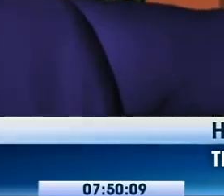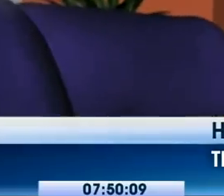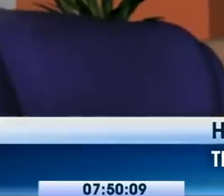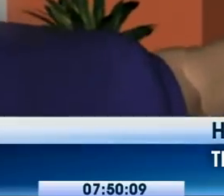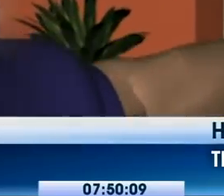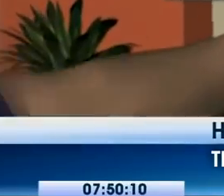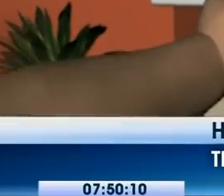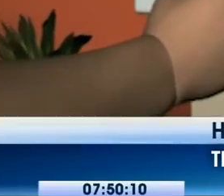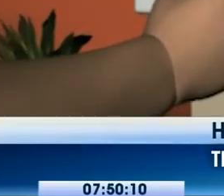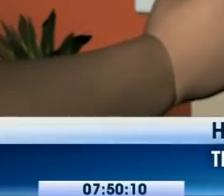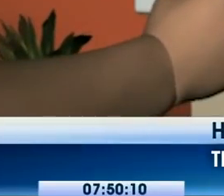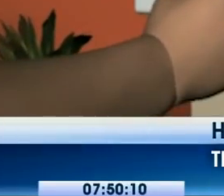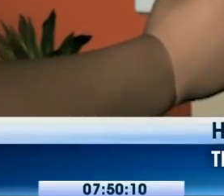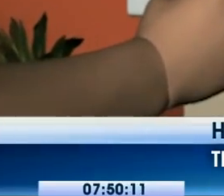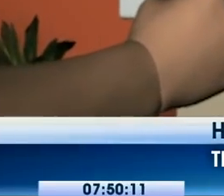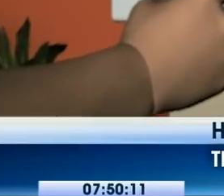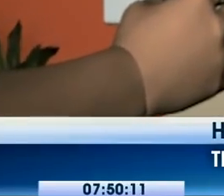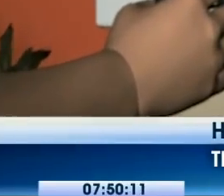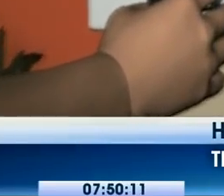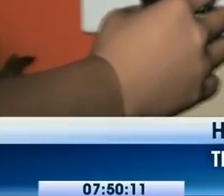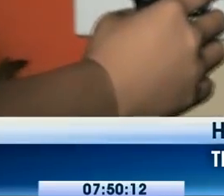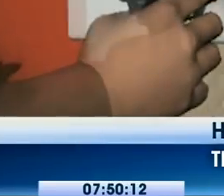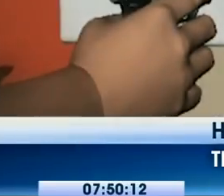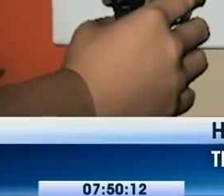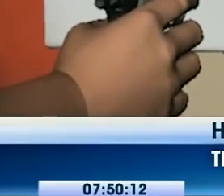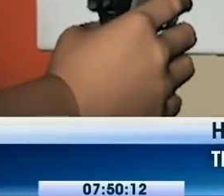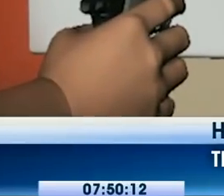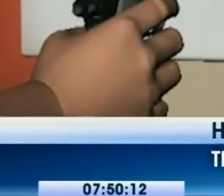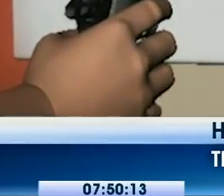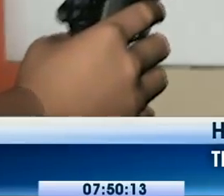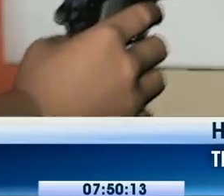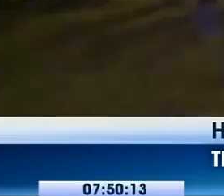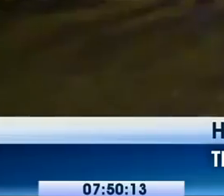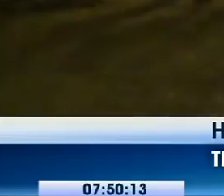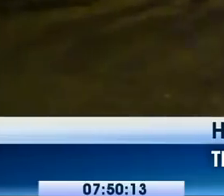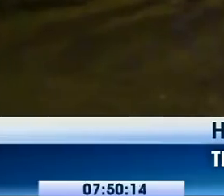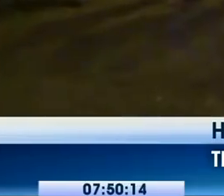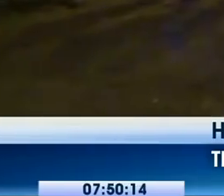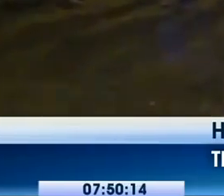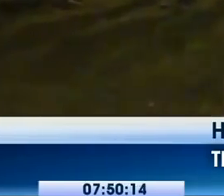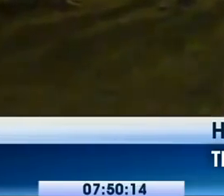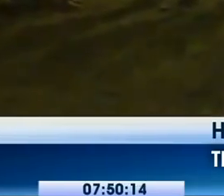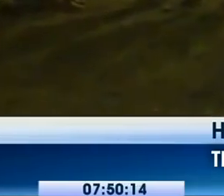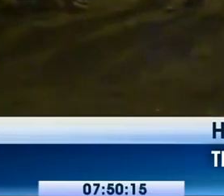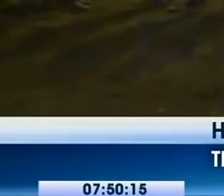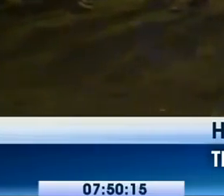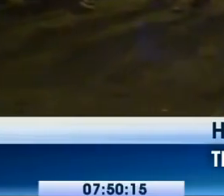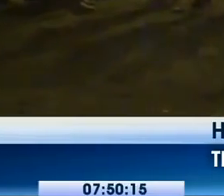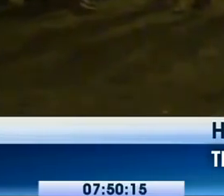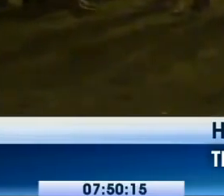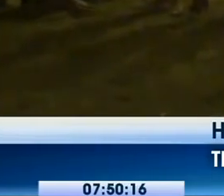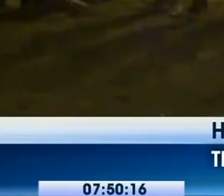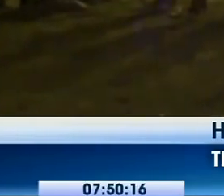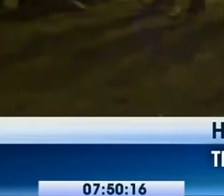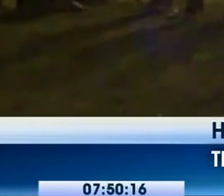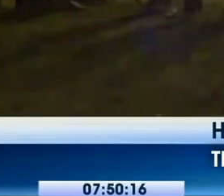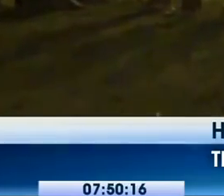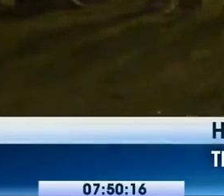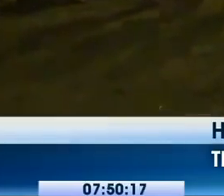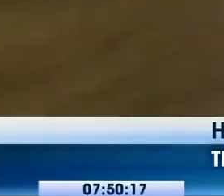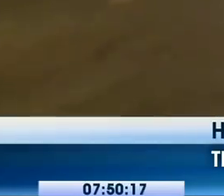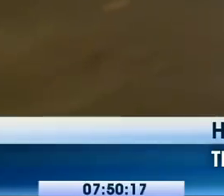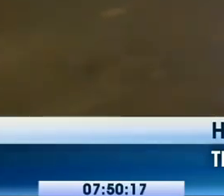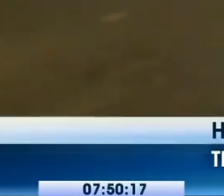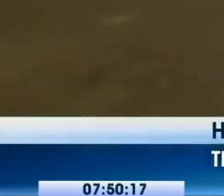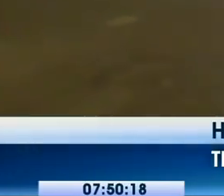perjudicado, los presuntos asesinos habrían ya amenazado a la víctima para terminar con la vida. Ahorita mi hijo tirado ahí casi media hora llamando